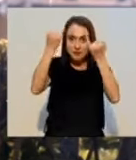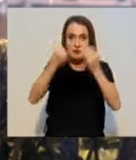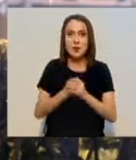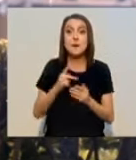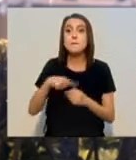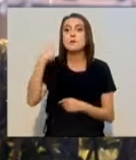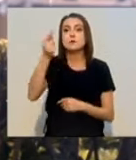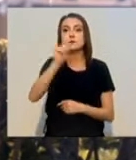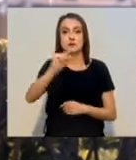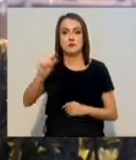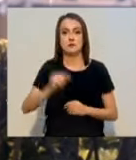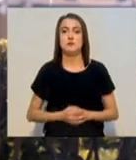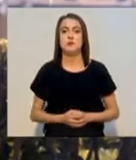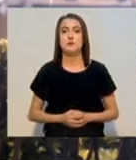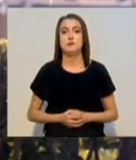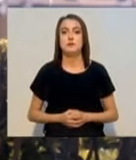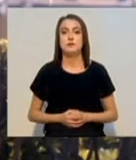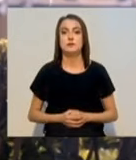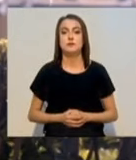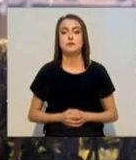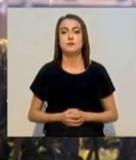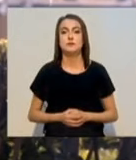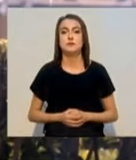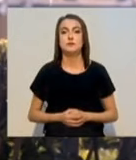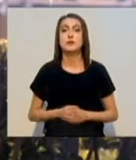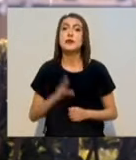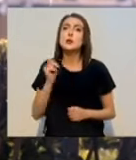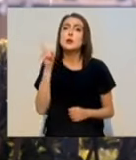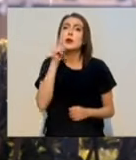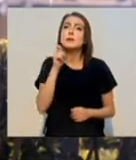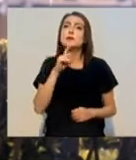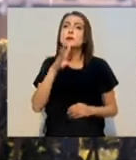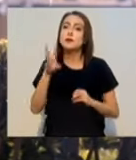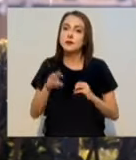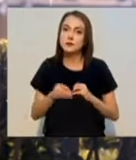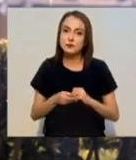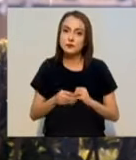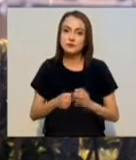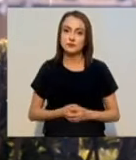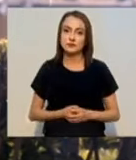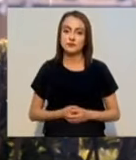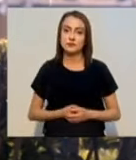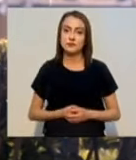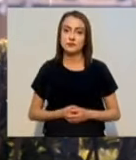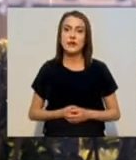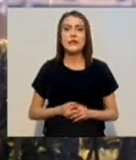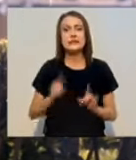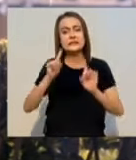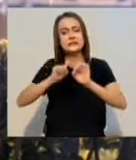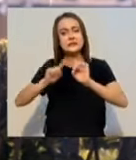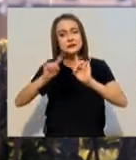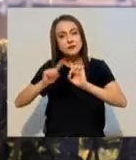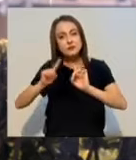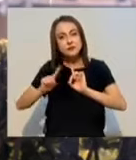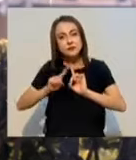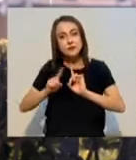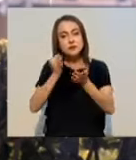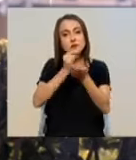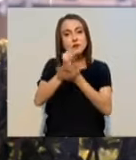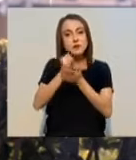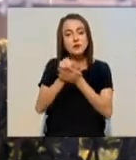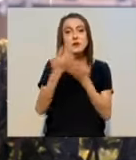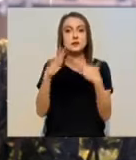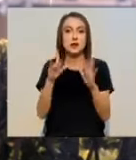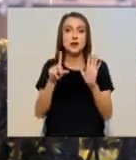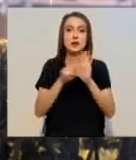en las próximas semanas? Y una consulta adicional con las diferentes